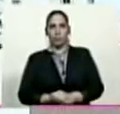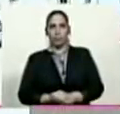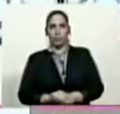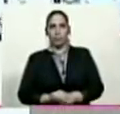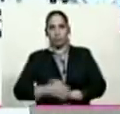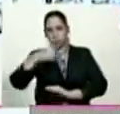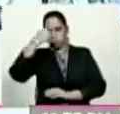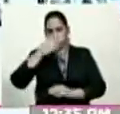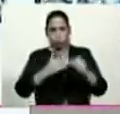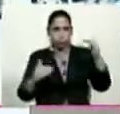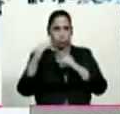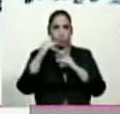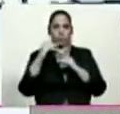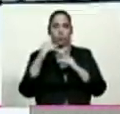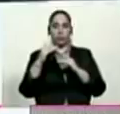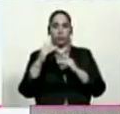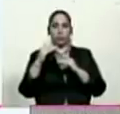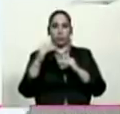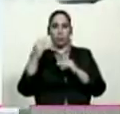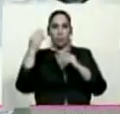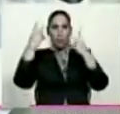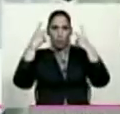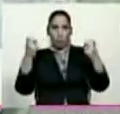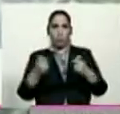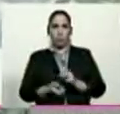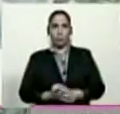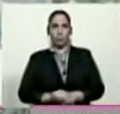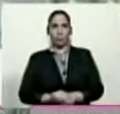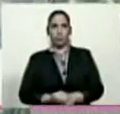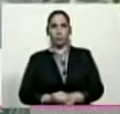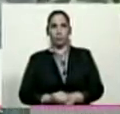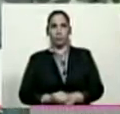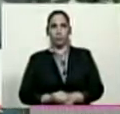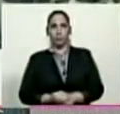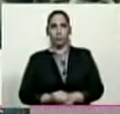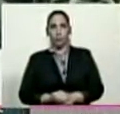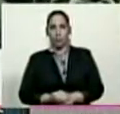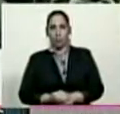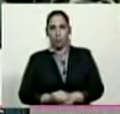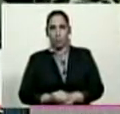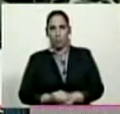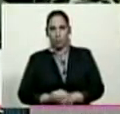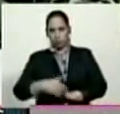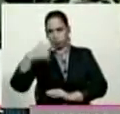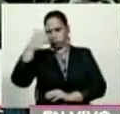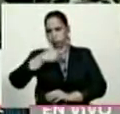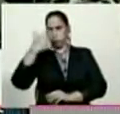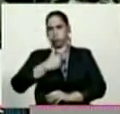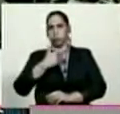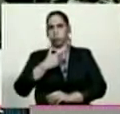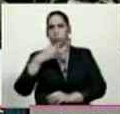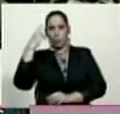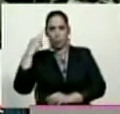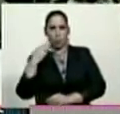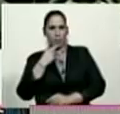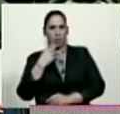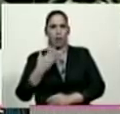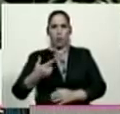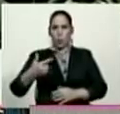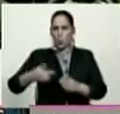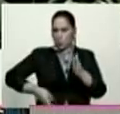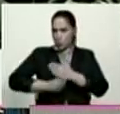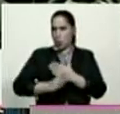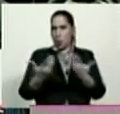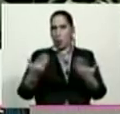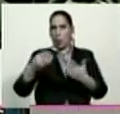firmeza moral, el profesionalismo y el carácter bolivariano recio y corajudo de los militares venezolanos.